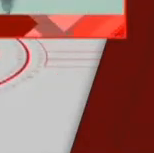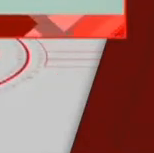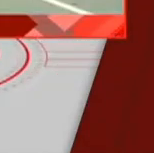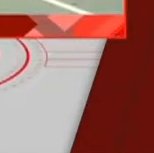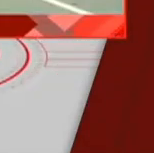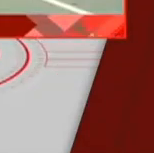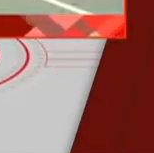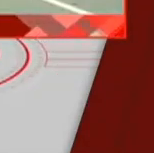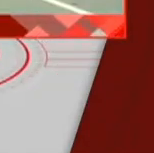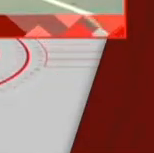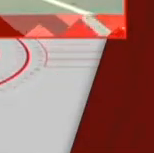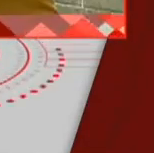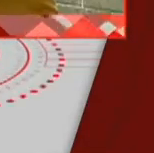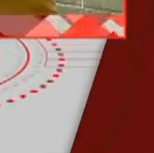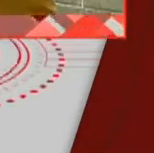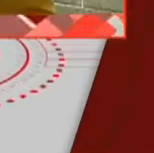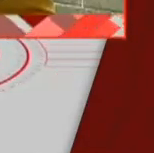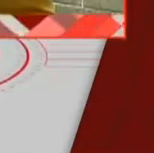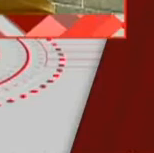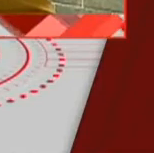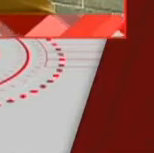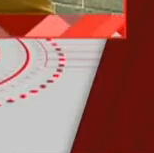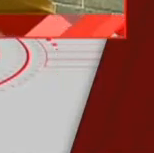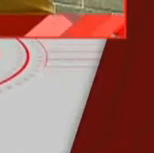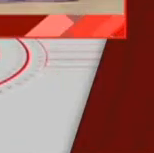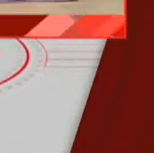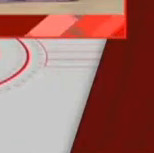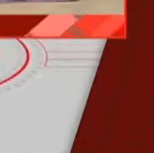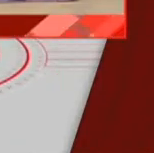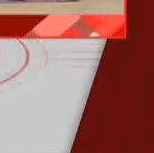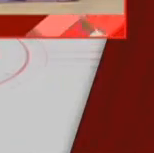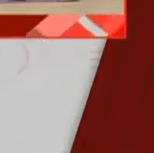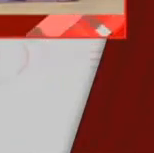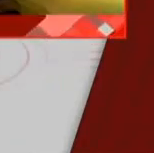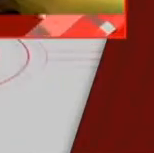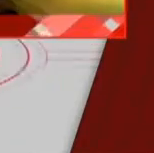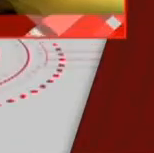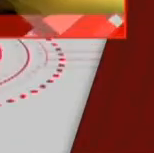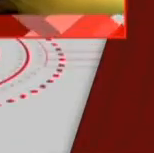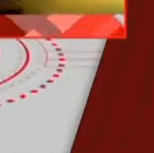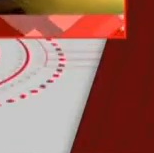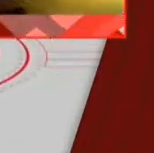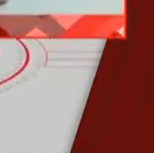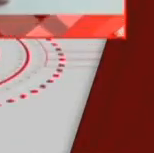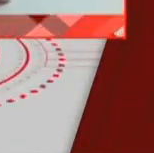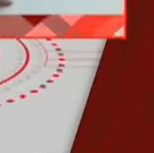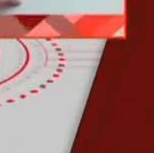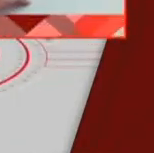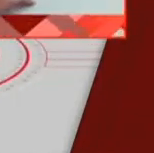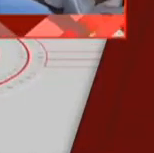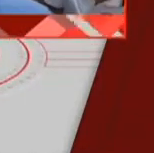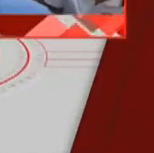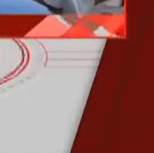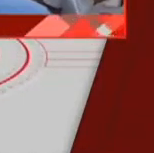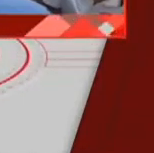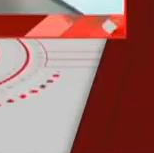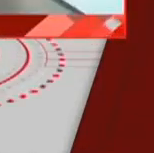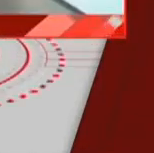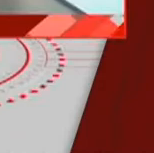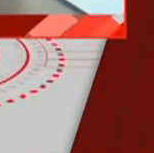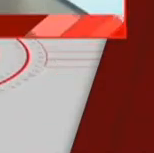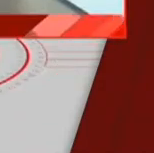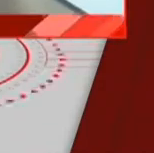habla, repito, de estas necesidades sociales que en su momento el psicólogo está cubriendo, y que, por supuesto, la Universidad del Valle de México está ocupada y preocupada